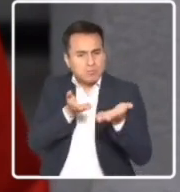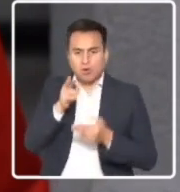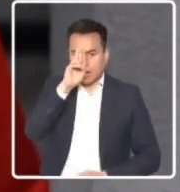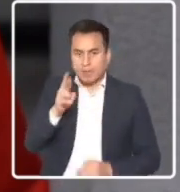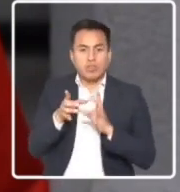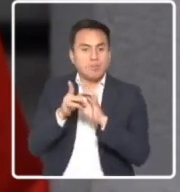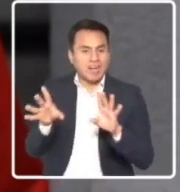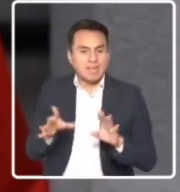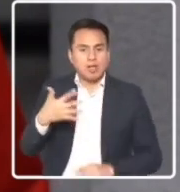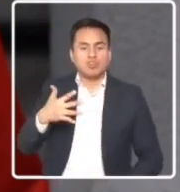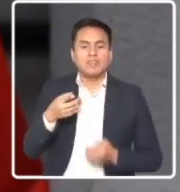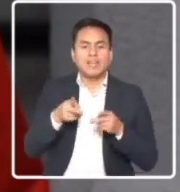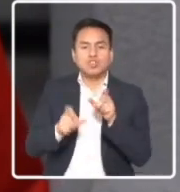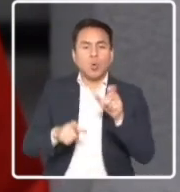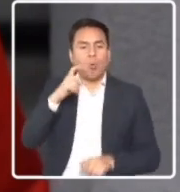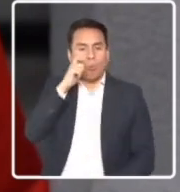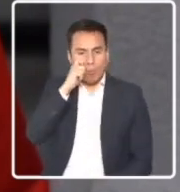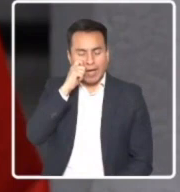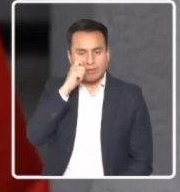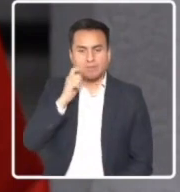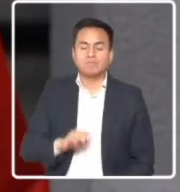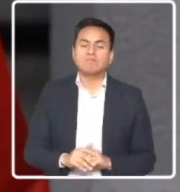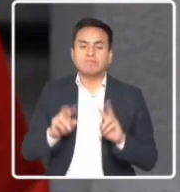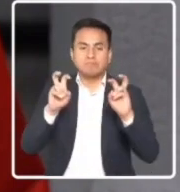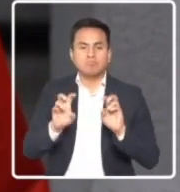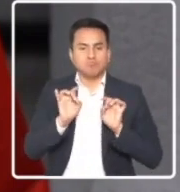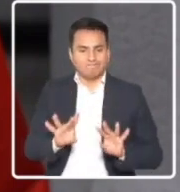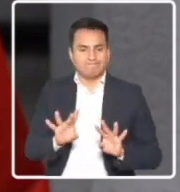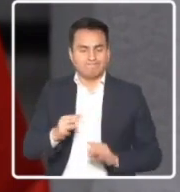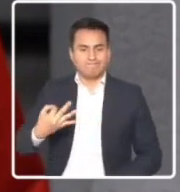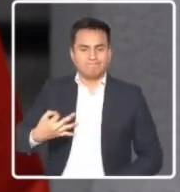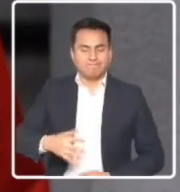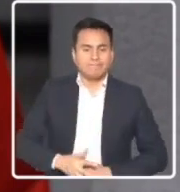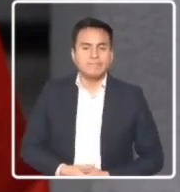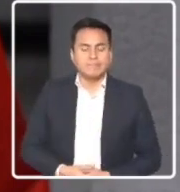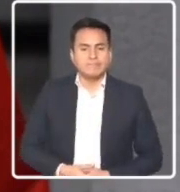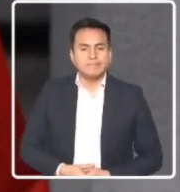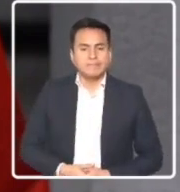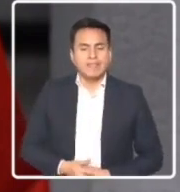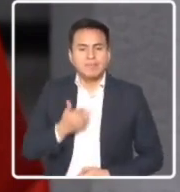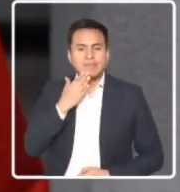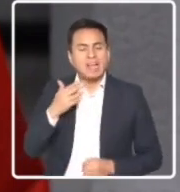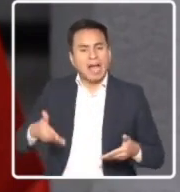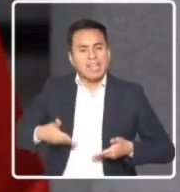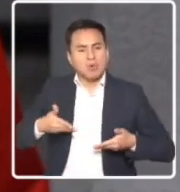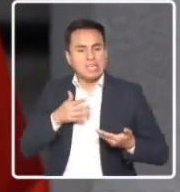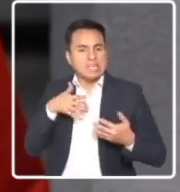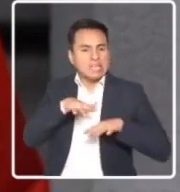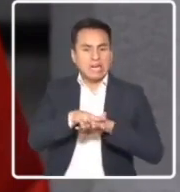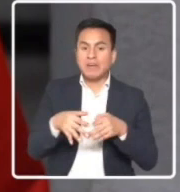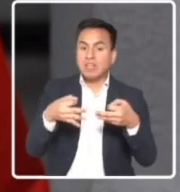respeto por la democracia, la valoración por los derechos humanos de manera irrestricta, el ánimo de